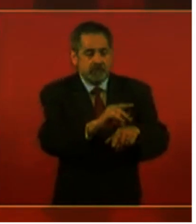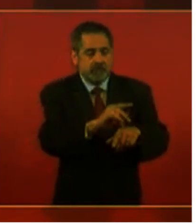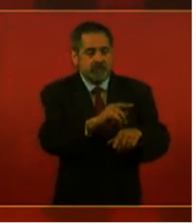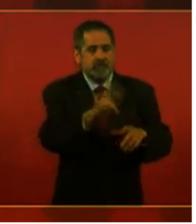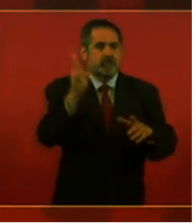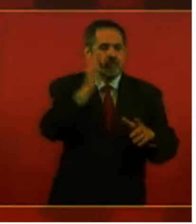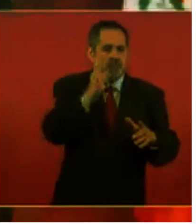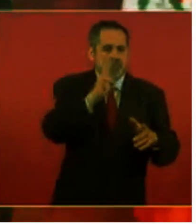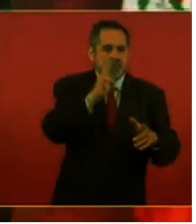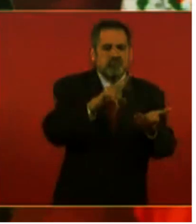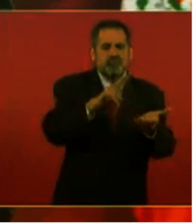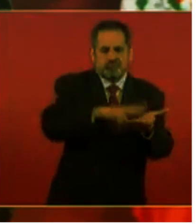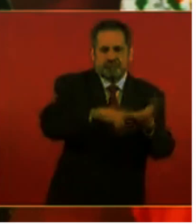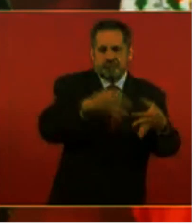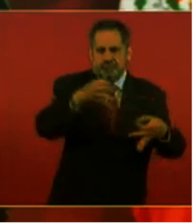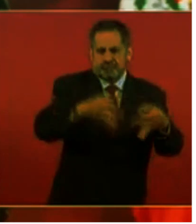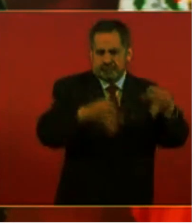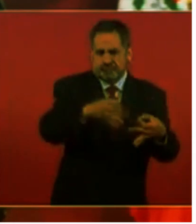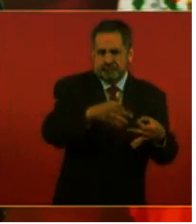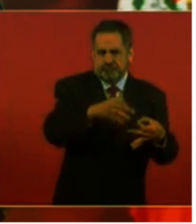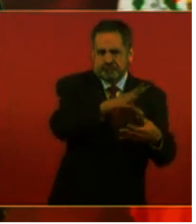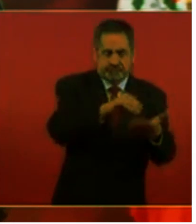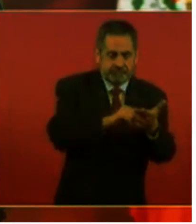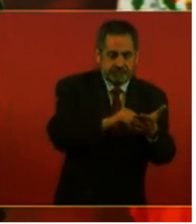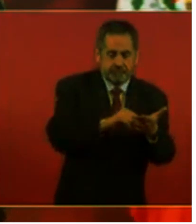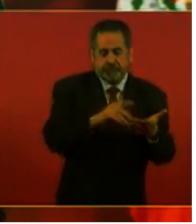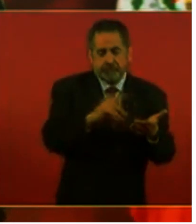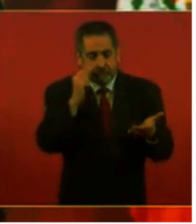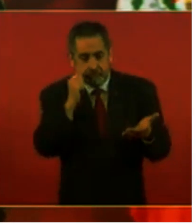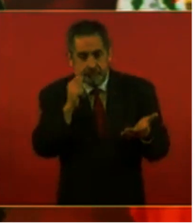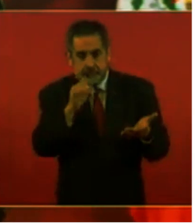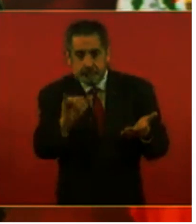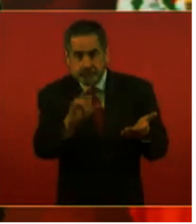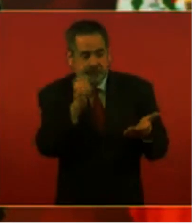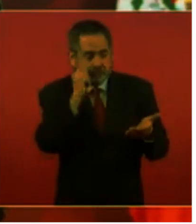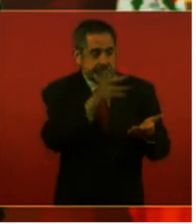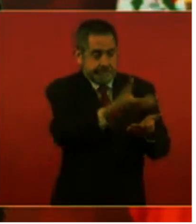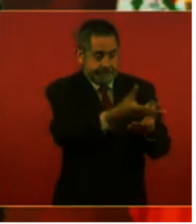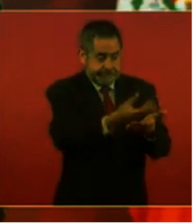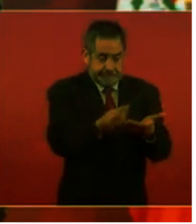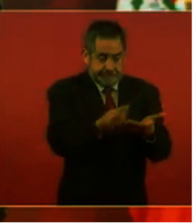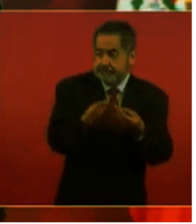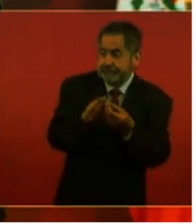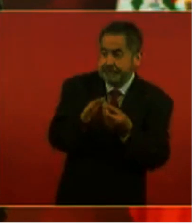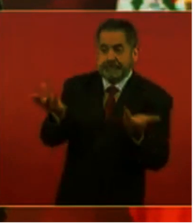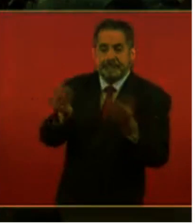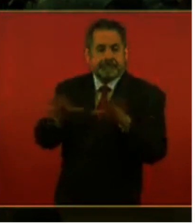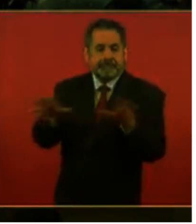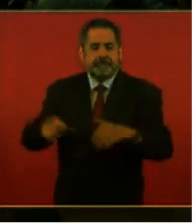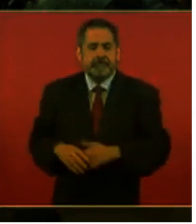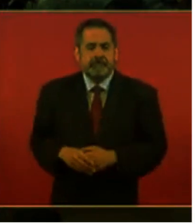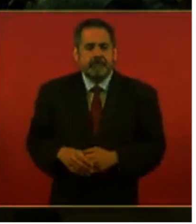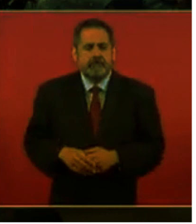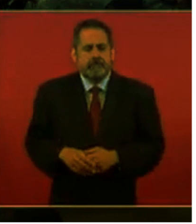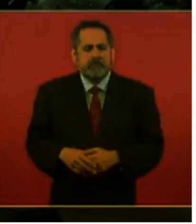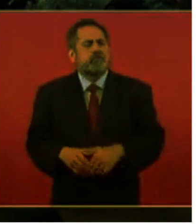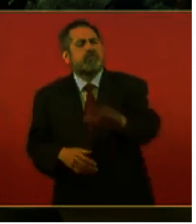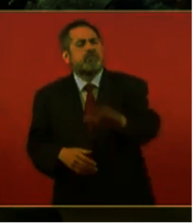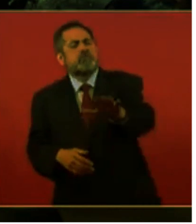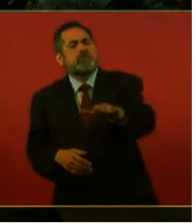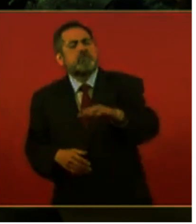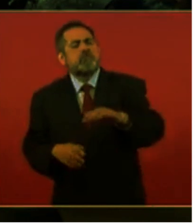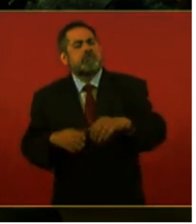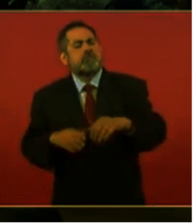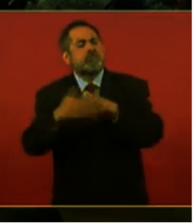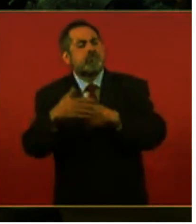pruebas, que puedan darse a conocer. ¿Solicitaría que se haga un juicio público en el